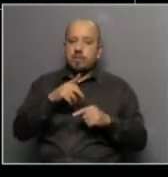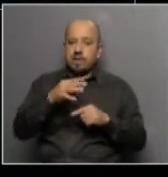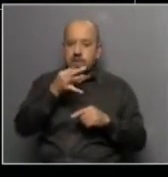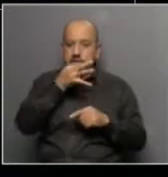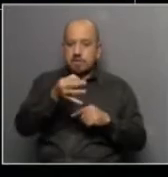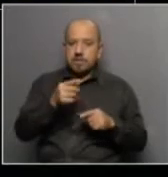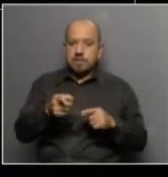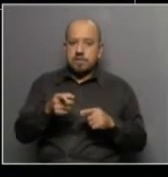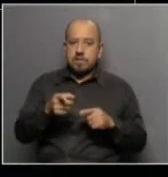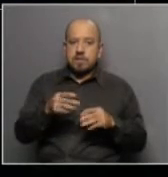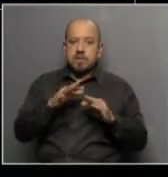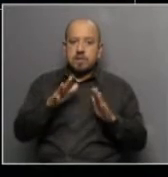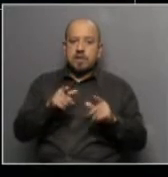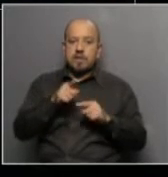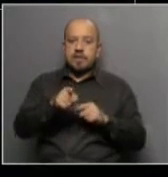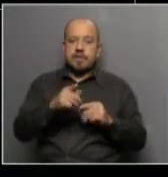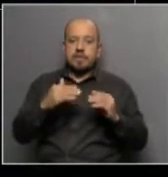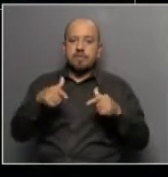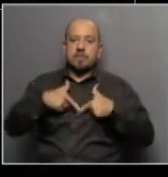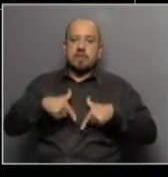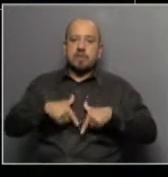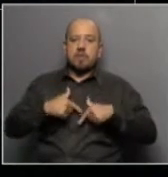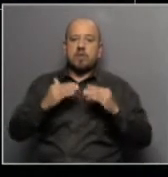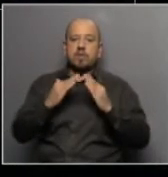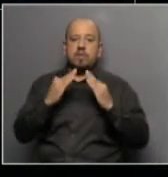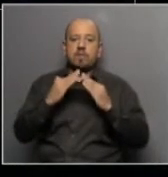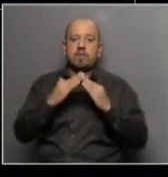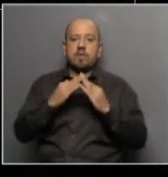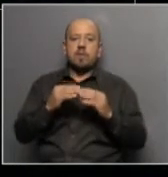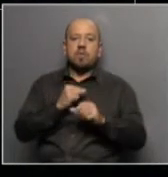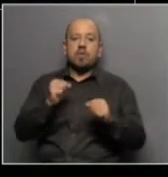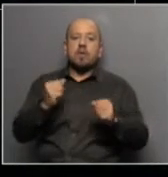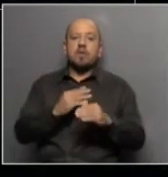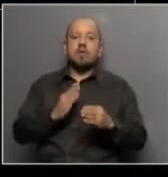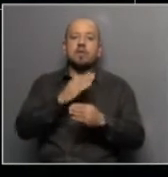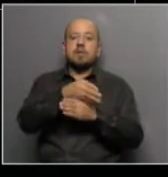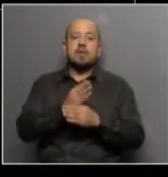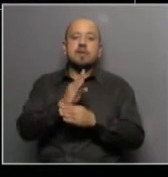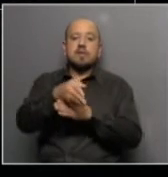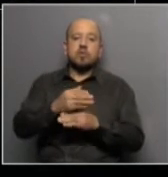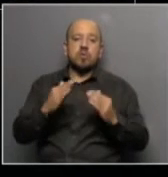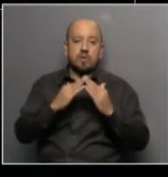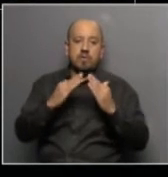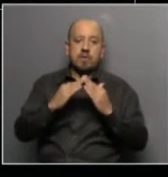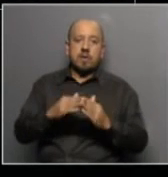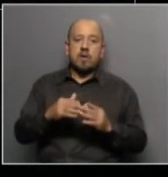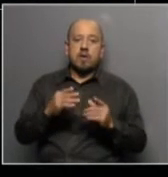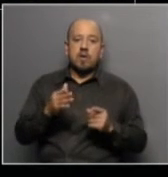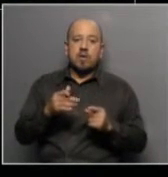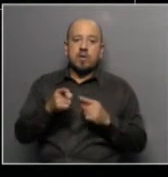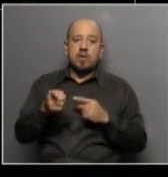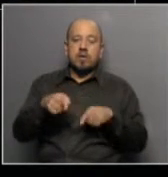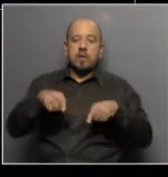aclarar. O sea, es potestad del Ministerio de Vivienda el facilitar el acceso a la vivienda. Lo que